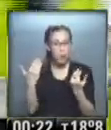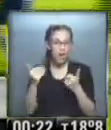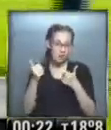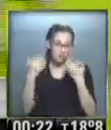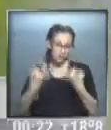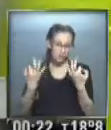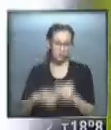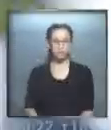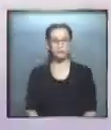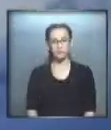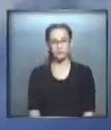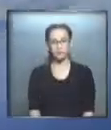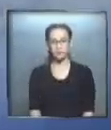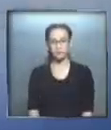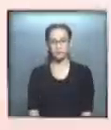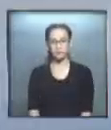líder.